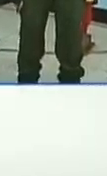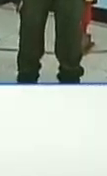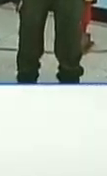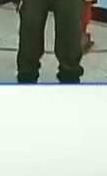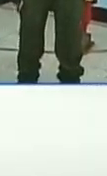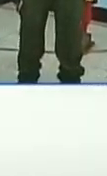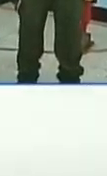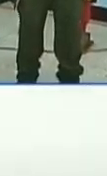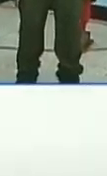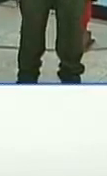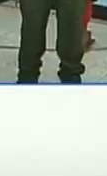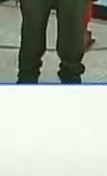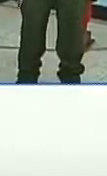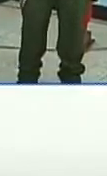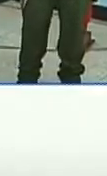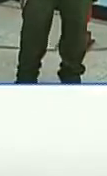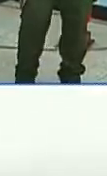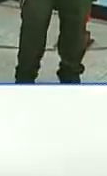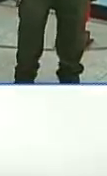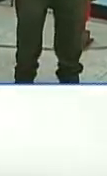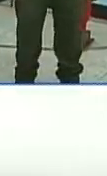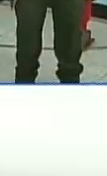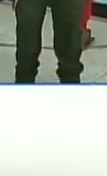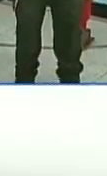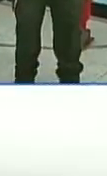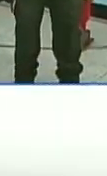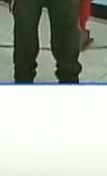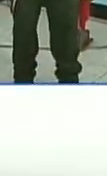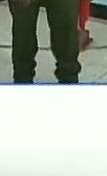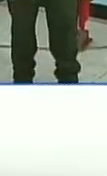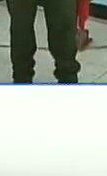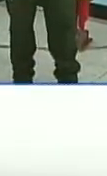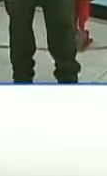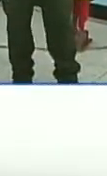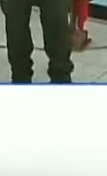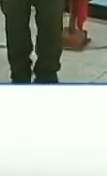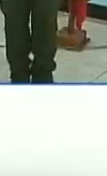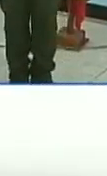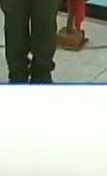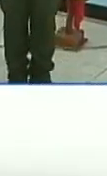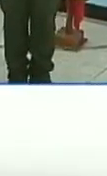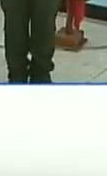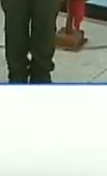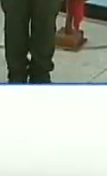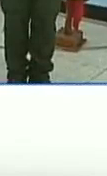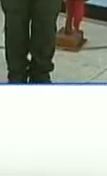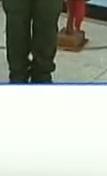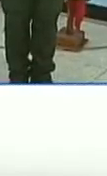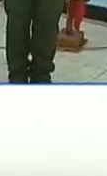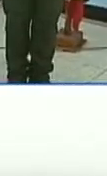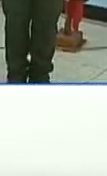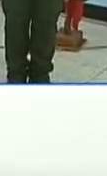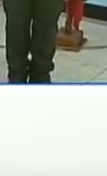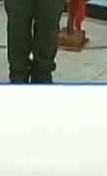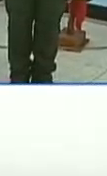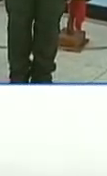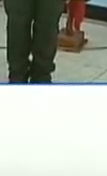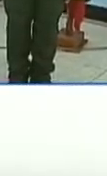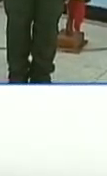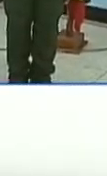al general de división Rubén Belsares, comandante de la SODI. Se le ve el espíritu